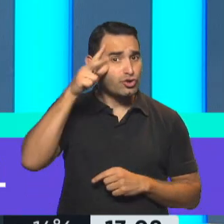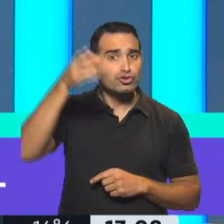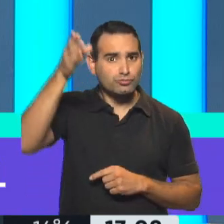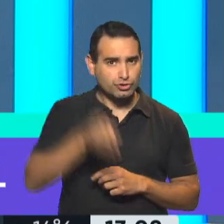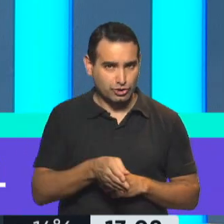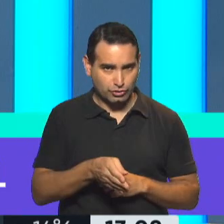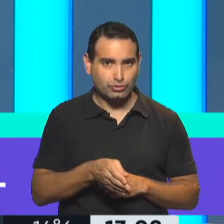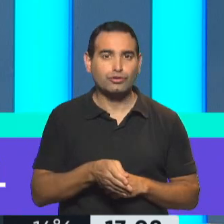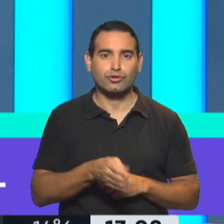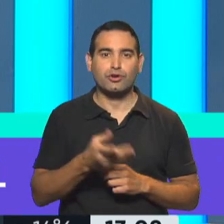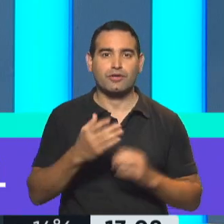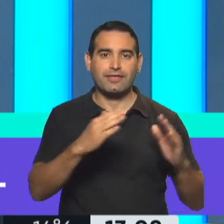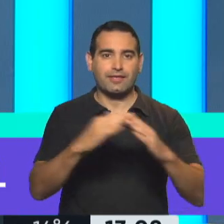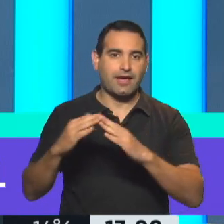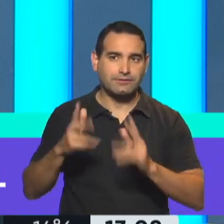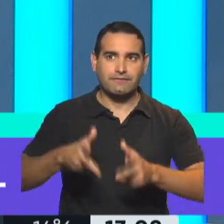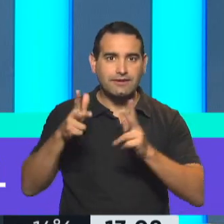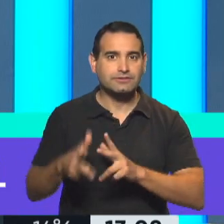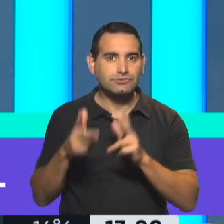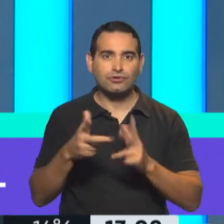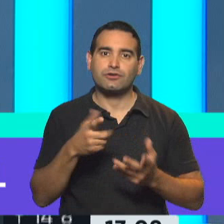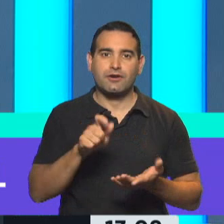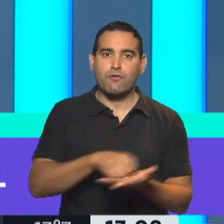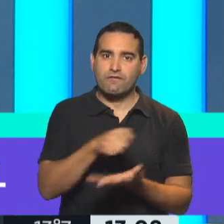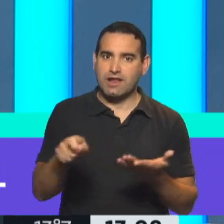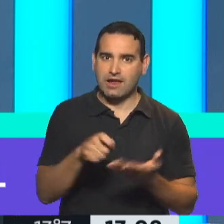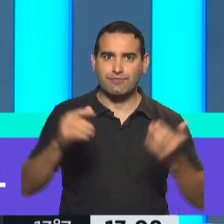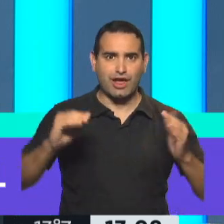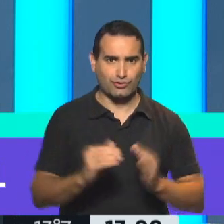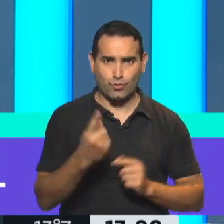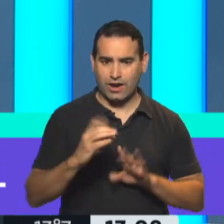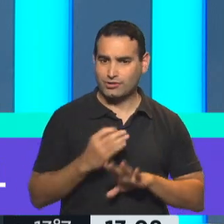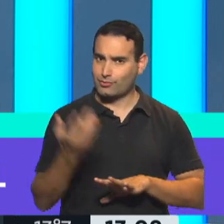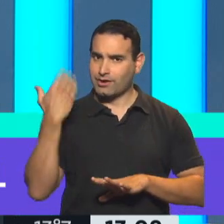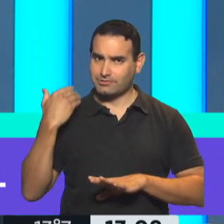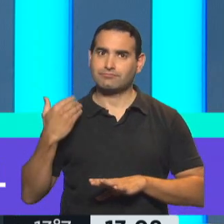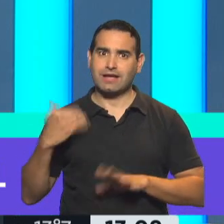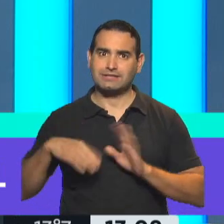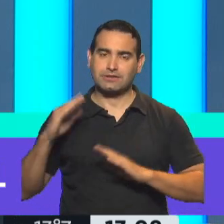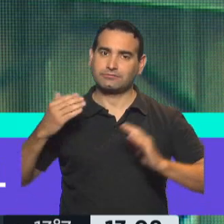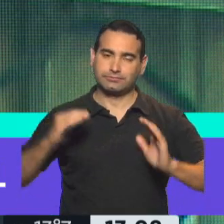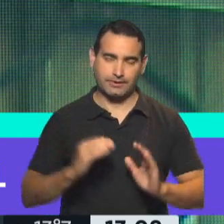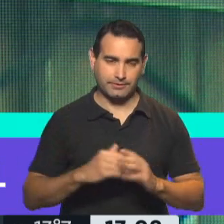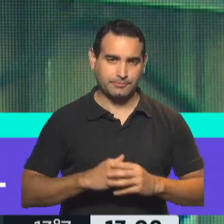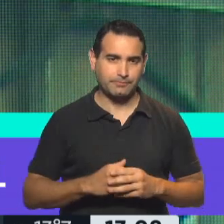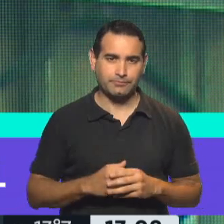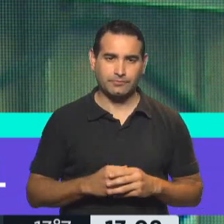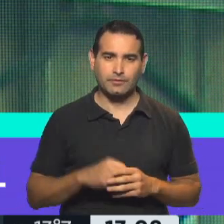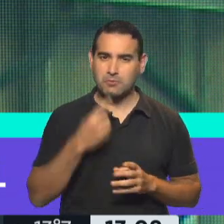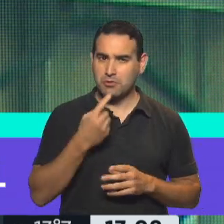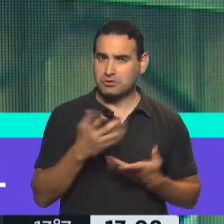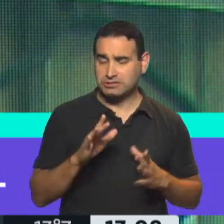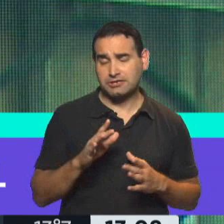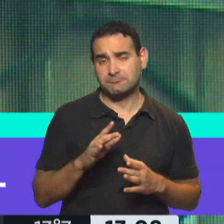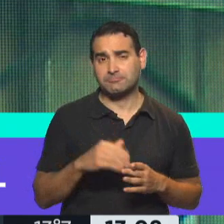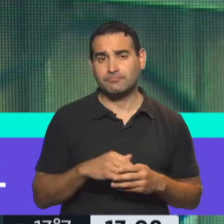ciento de la cantidad de propiedades que se están ofreciendo del mercado con respecto a un año atrás antes de que empezar a regir externos es una especulación porque